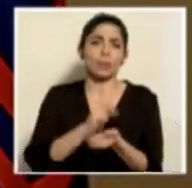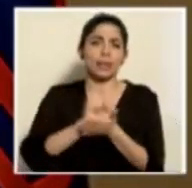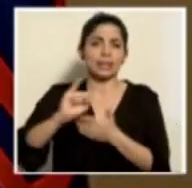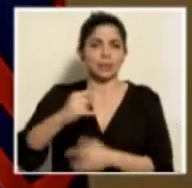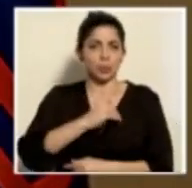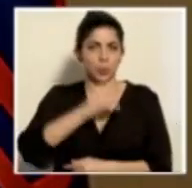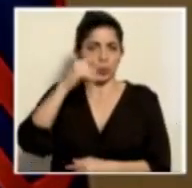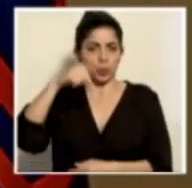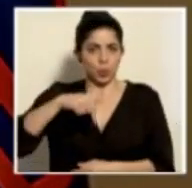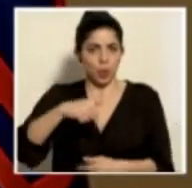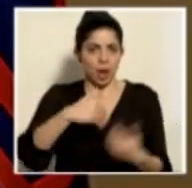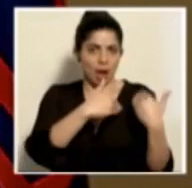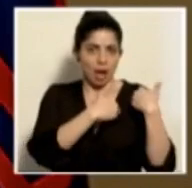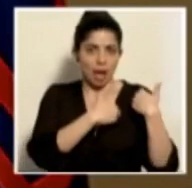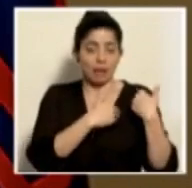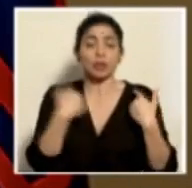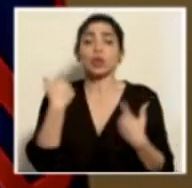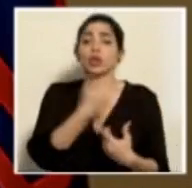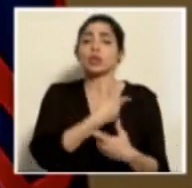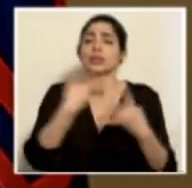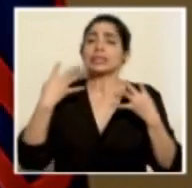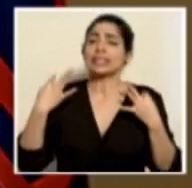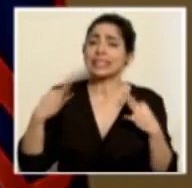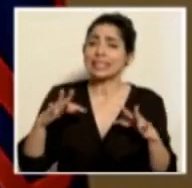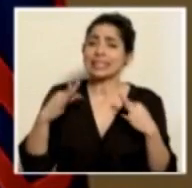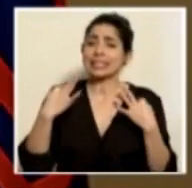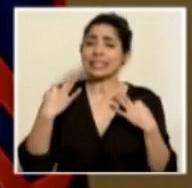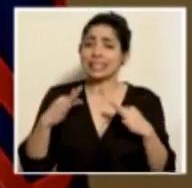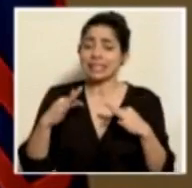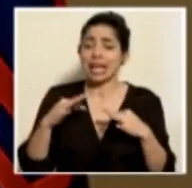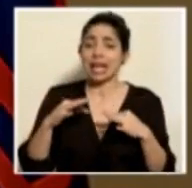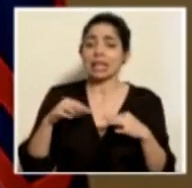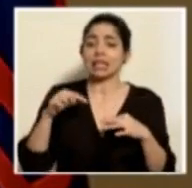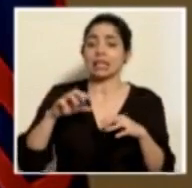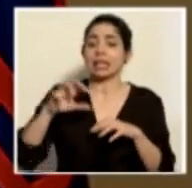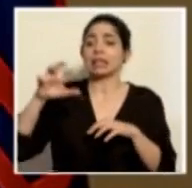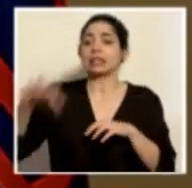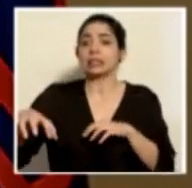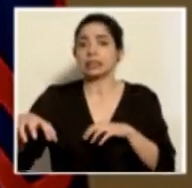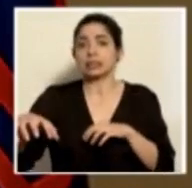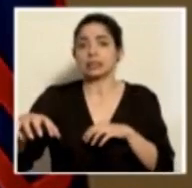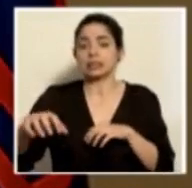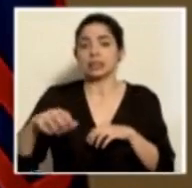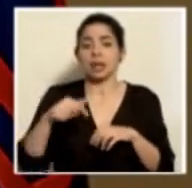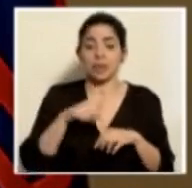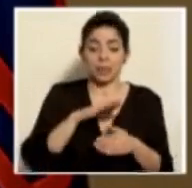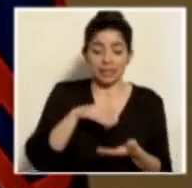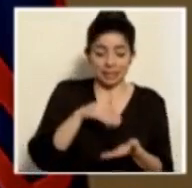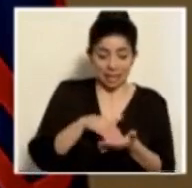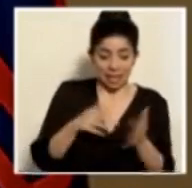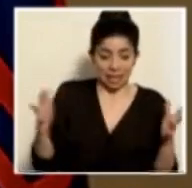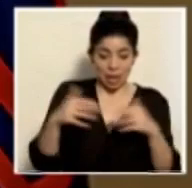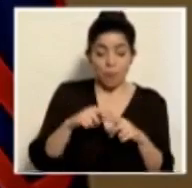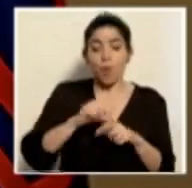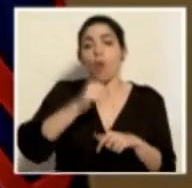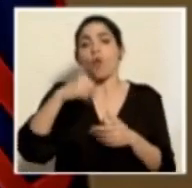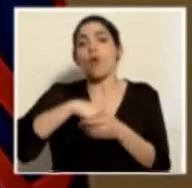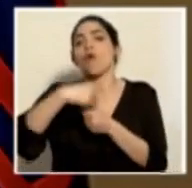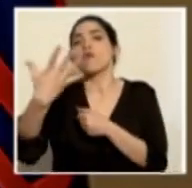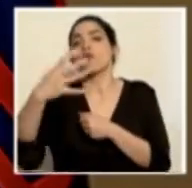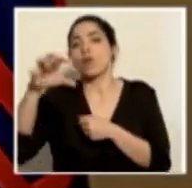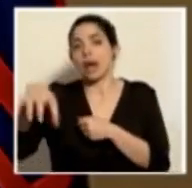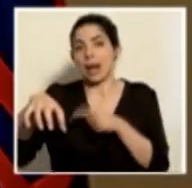Dios. Hemos estado intentando descentralizar, o sea, tener dos estrategias, una centralizada y una